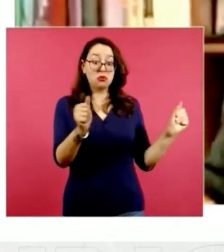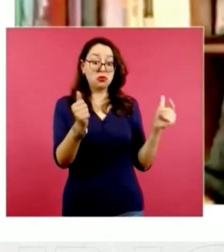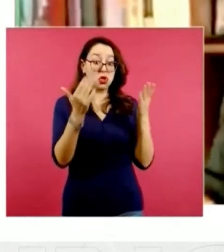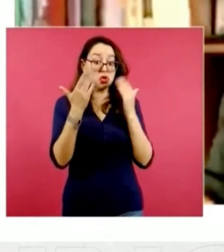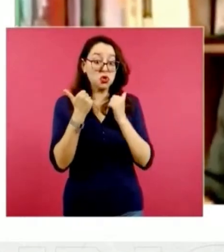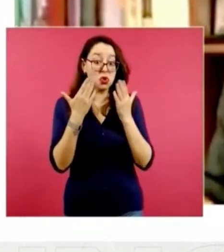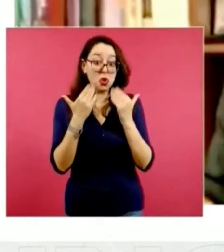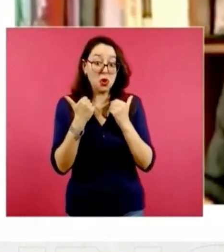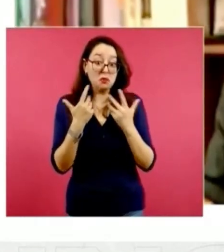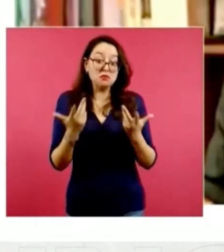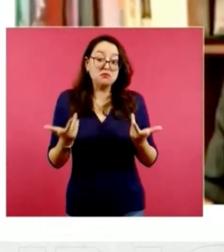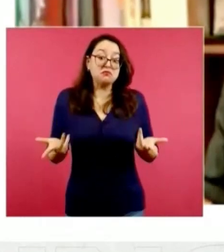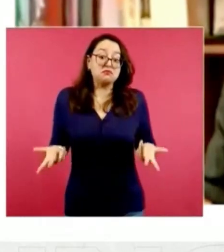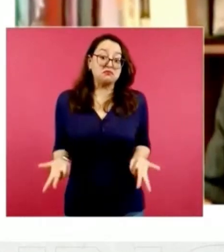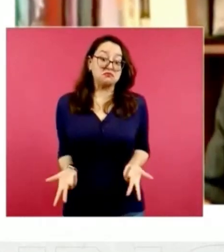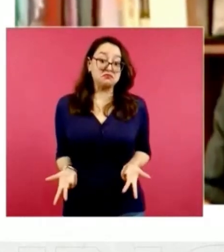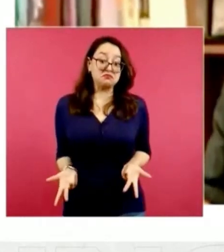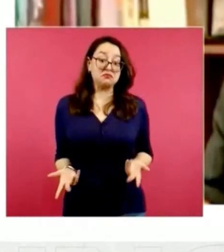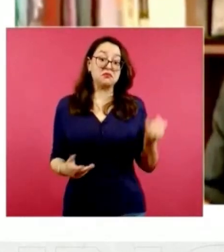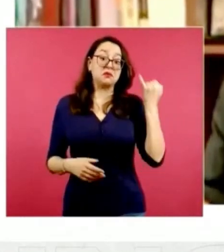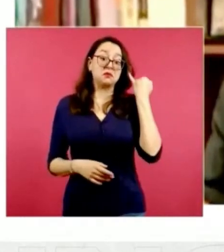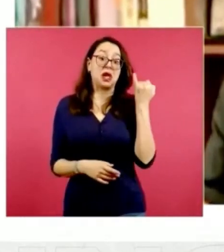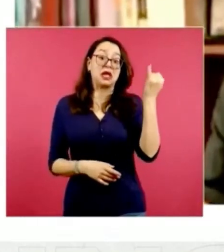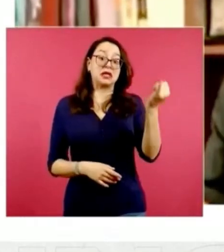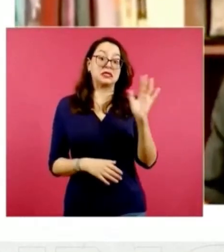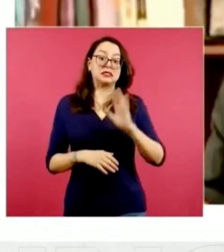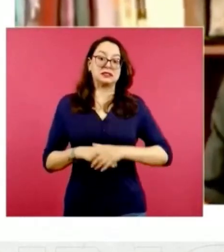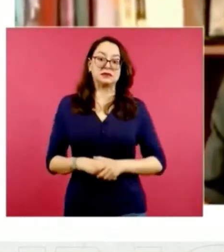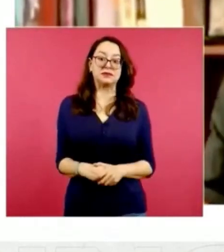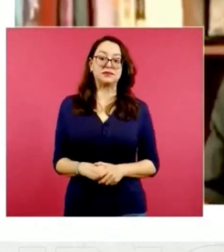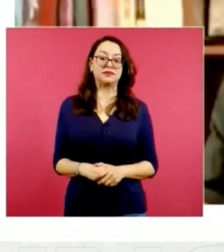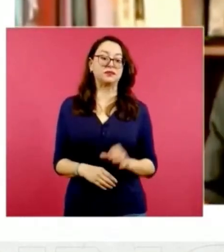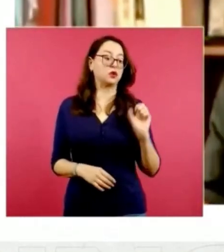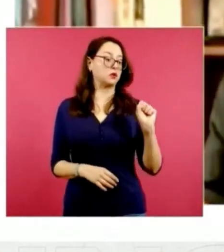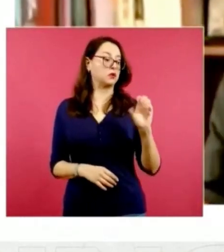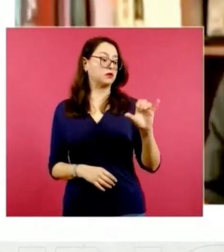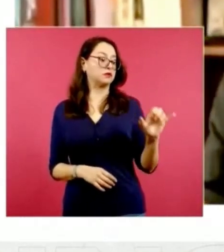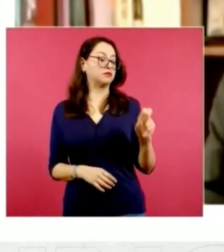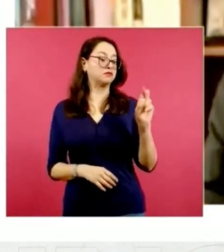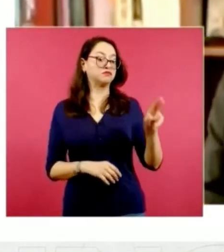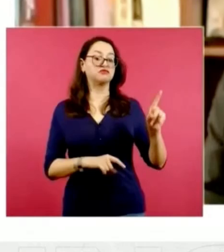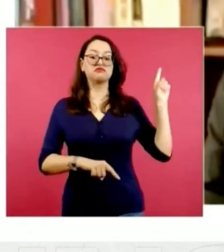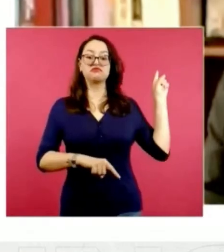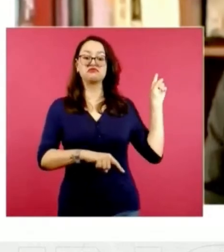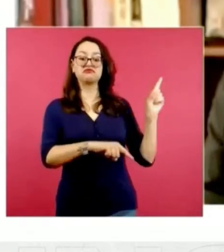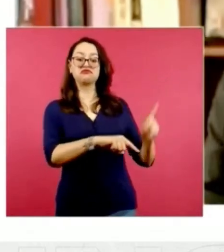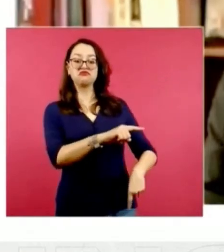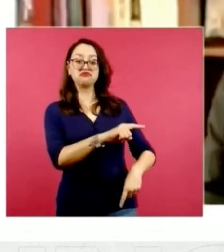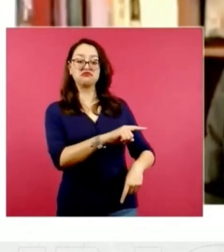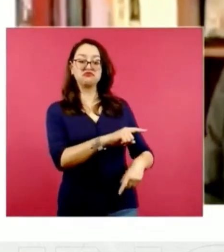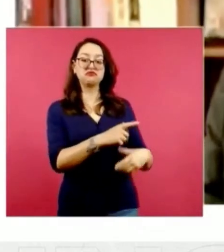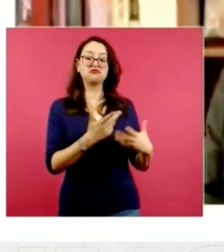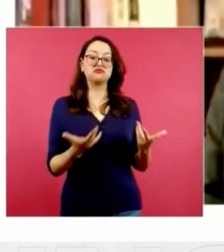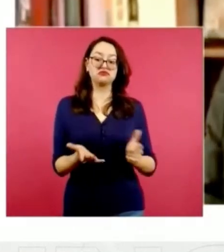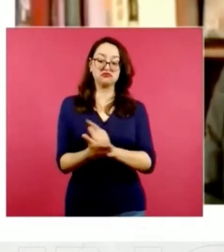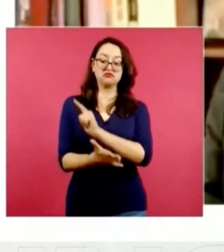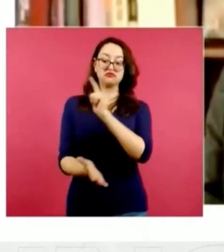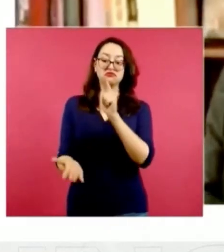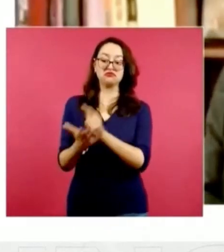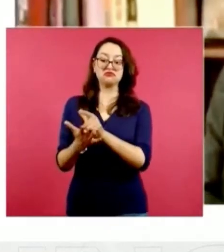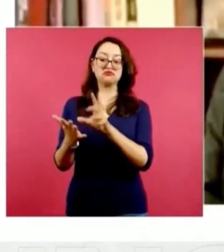entonces vamos a suponer que no hubiera una Corte independiente y que se dicta una ley